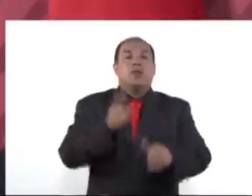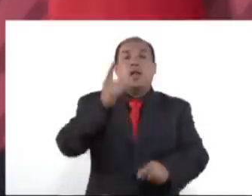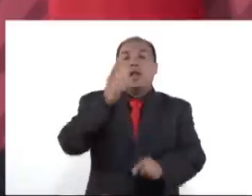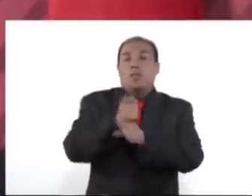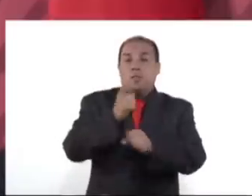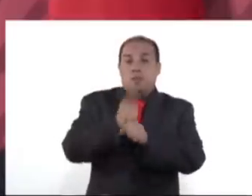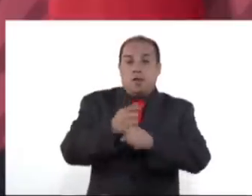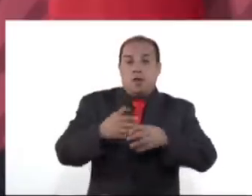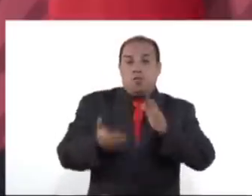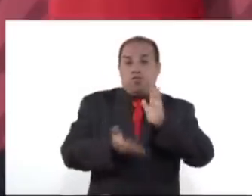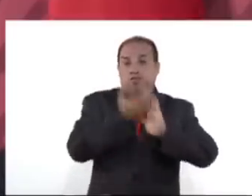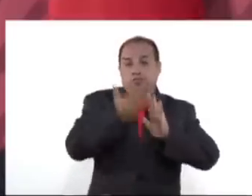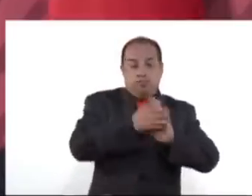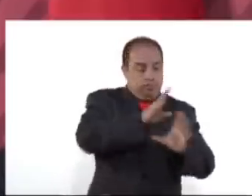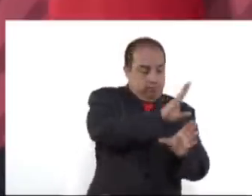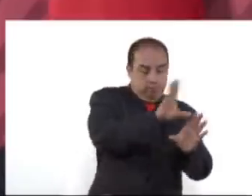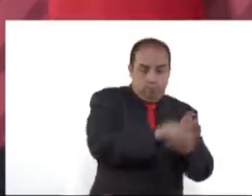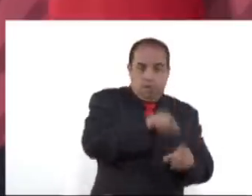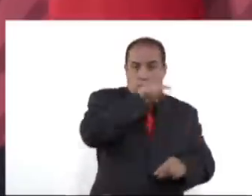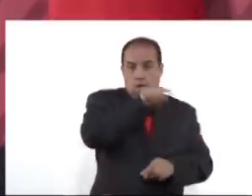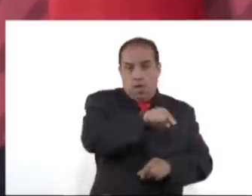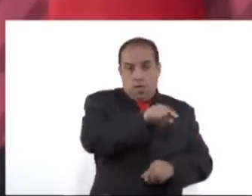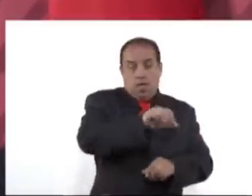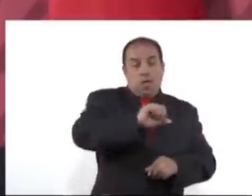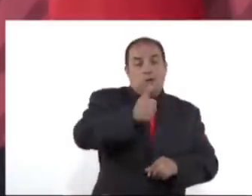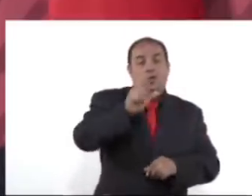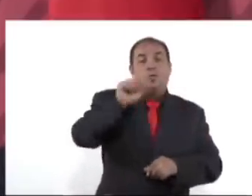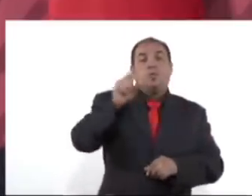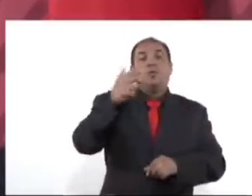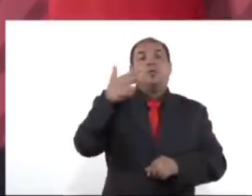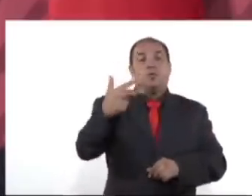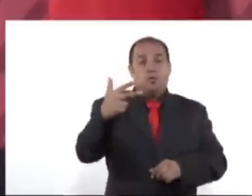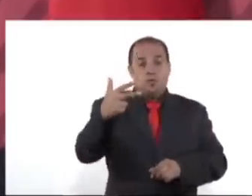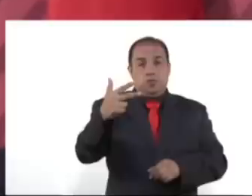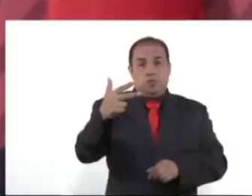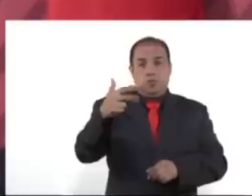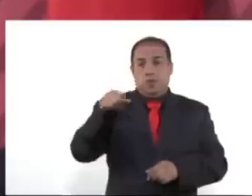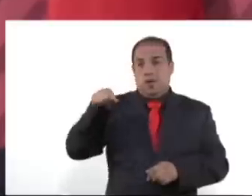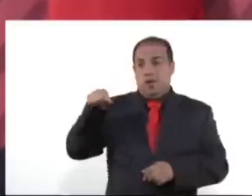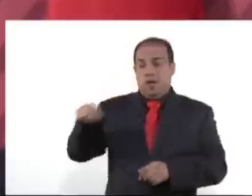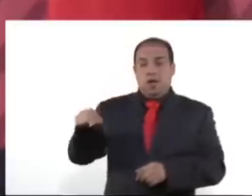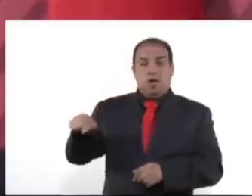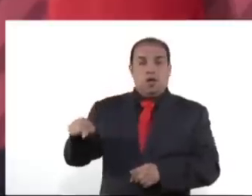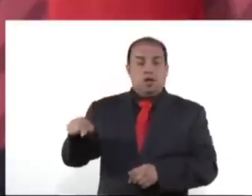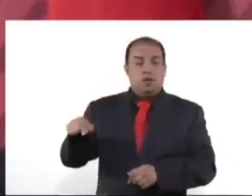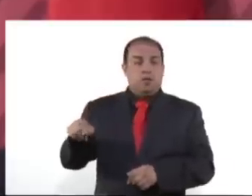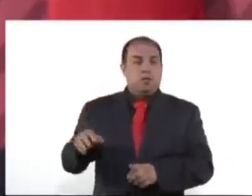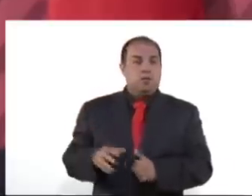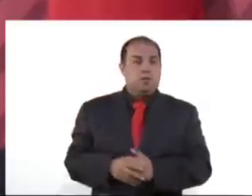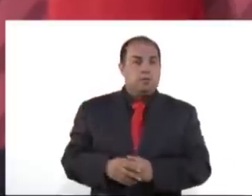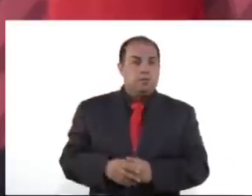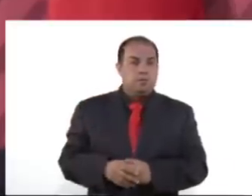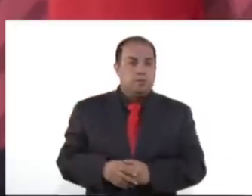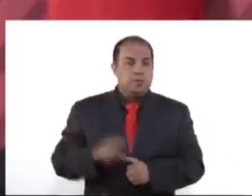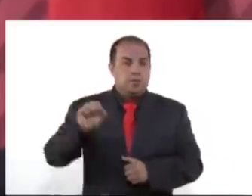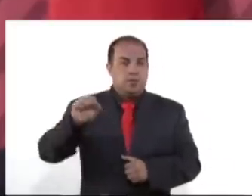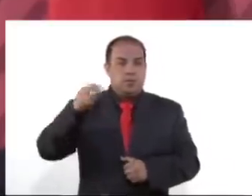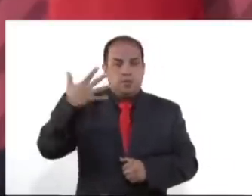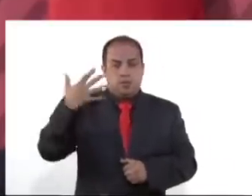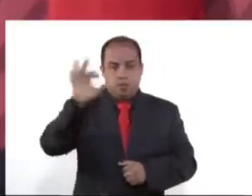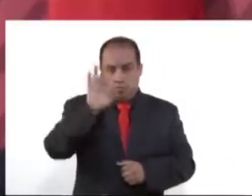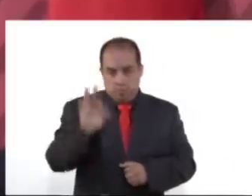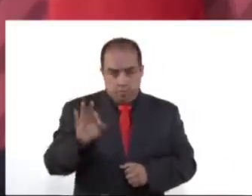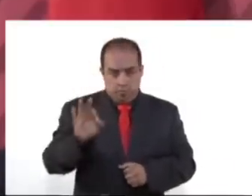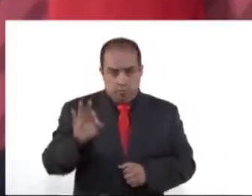fabrica completamente allá Y los otros 28 se fabrican en un 65